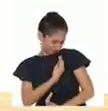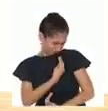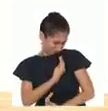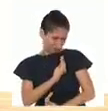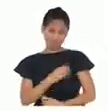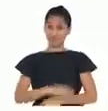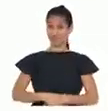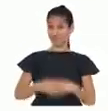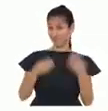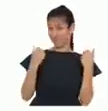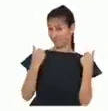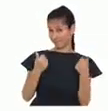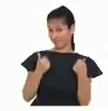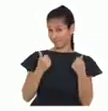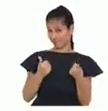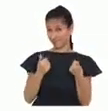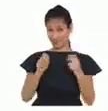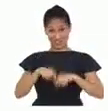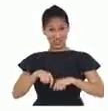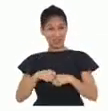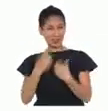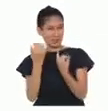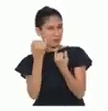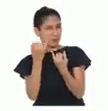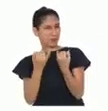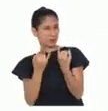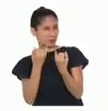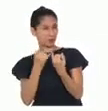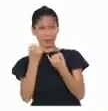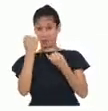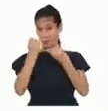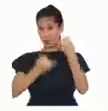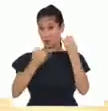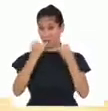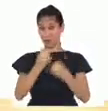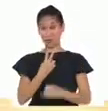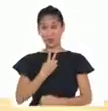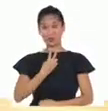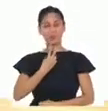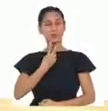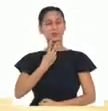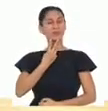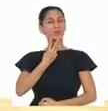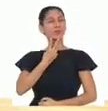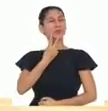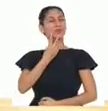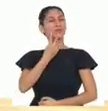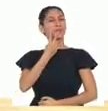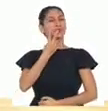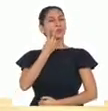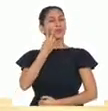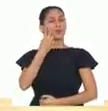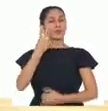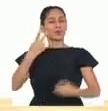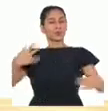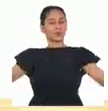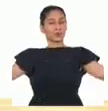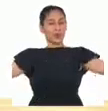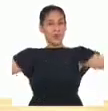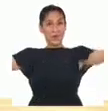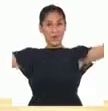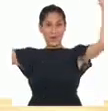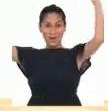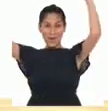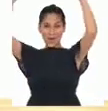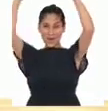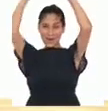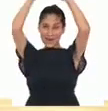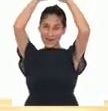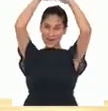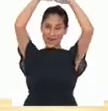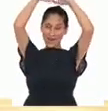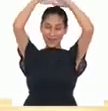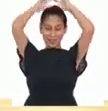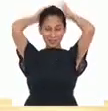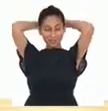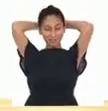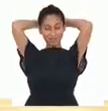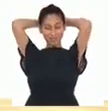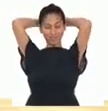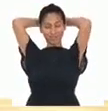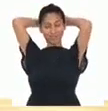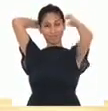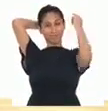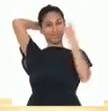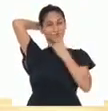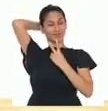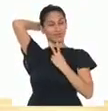Bien, vamos a cerrar este ejercicio con una última respiración. Inhalamos, grande, por la nariz, aguantamos,